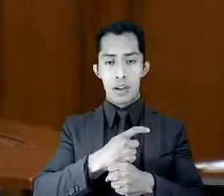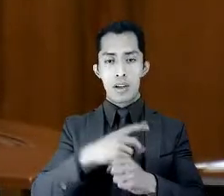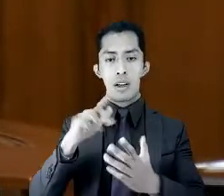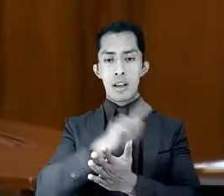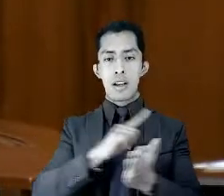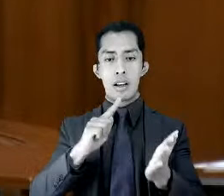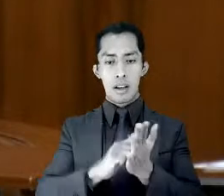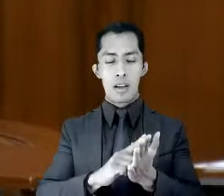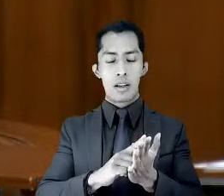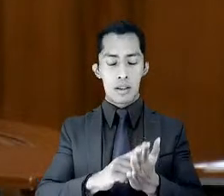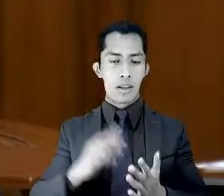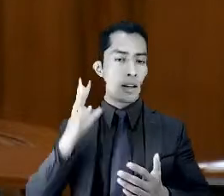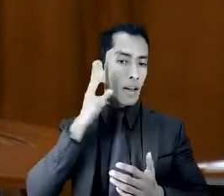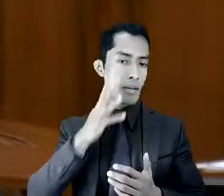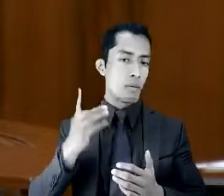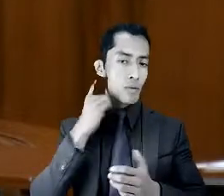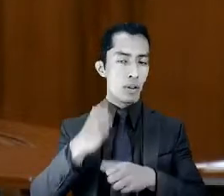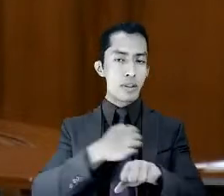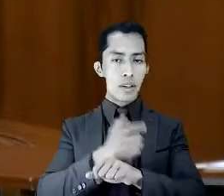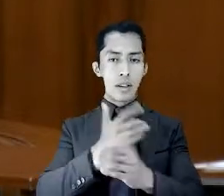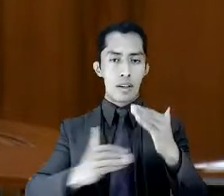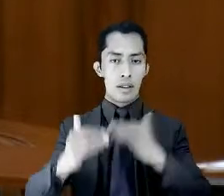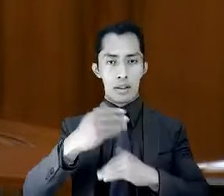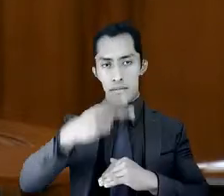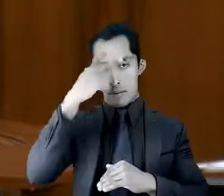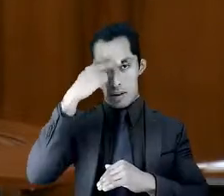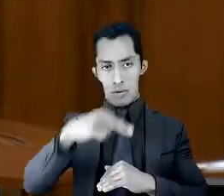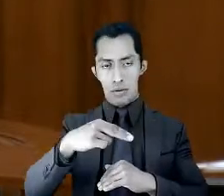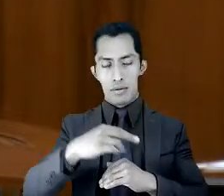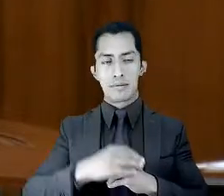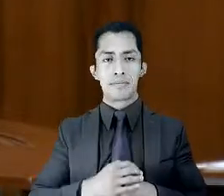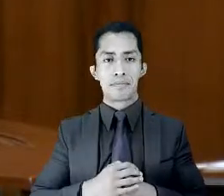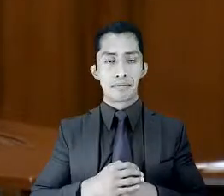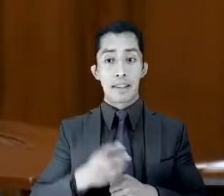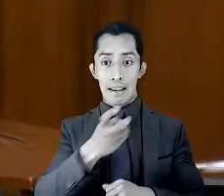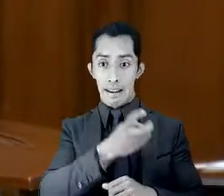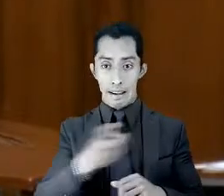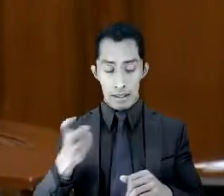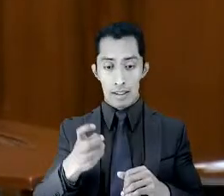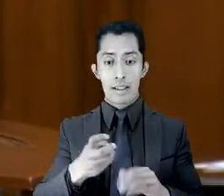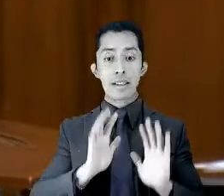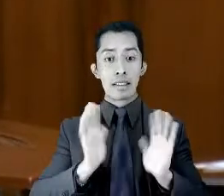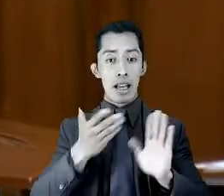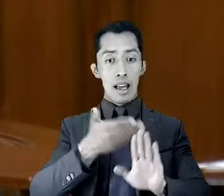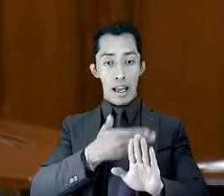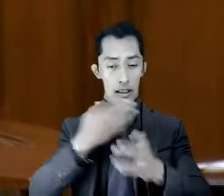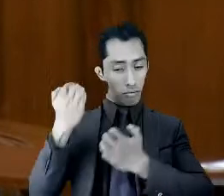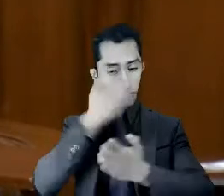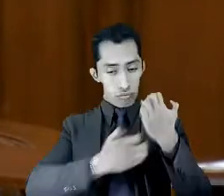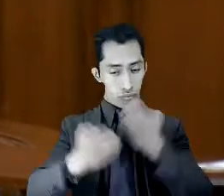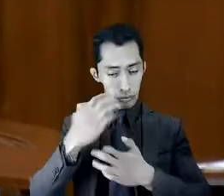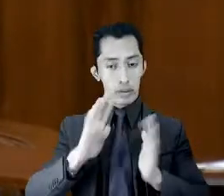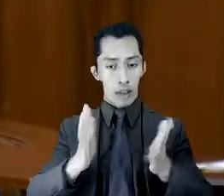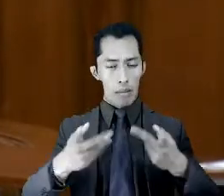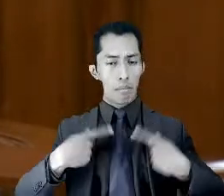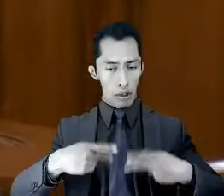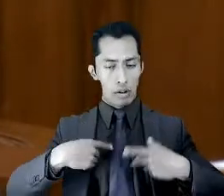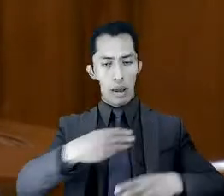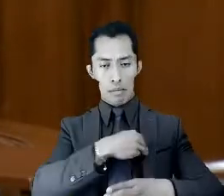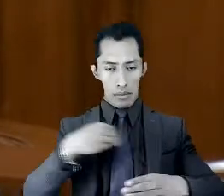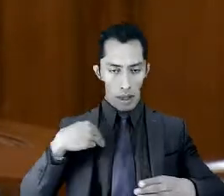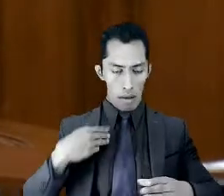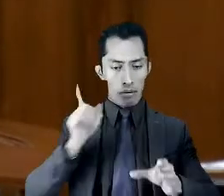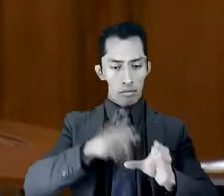Orgánica del Poder Legislativo del Estado Libre y Soberano de México. En base en el estudio que los integrantes de las